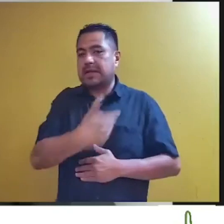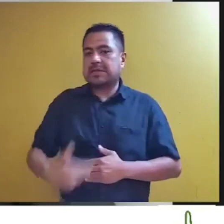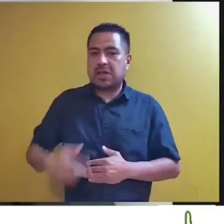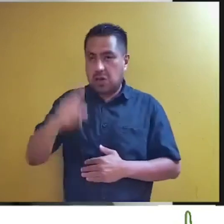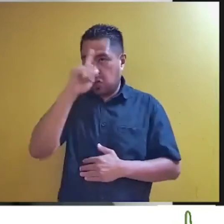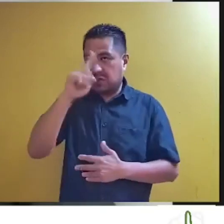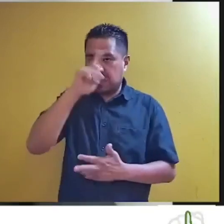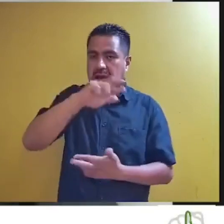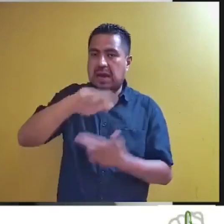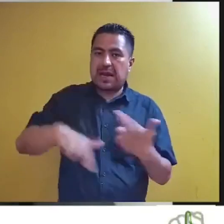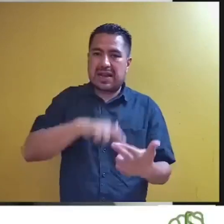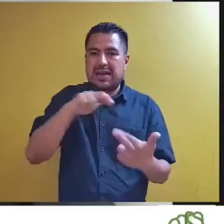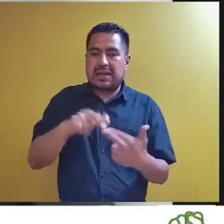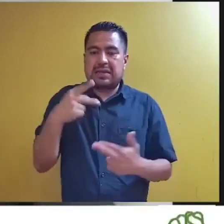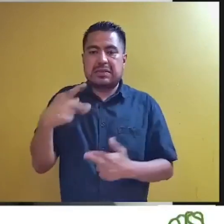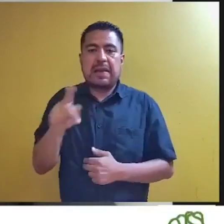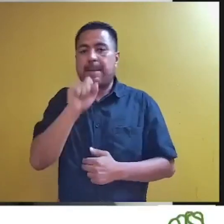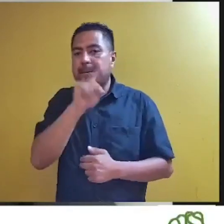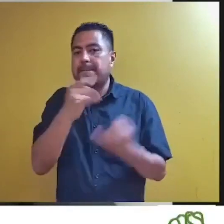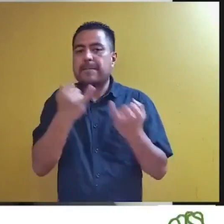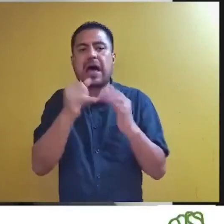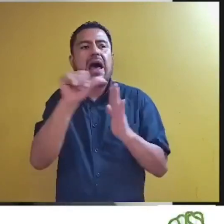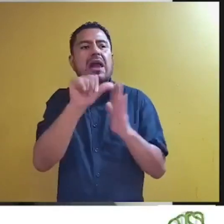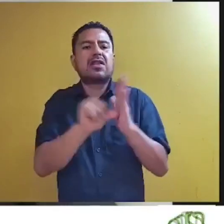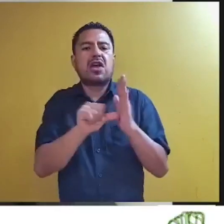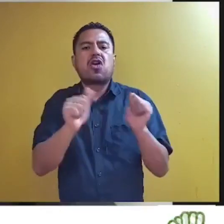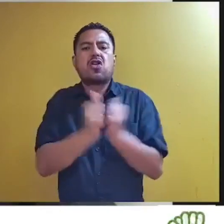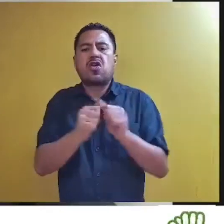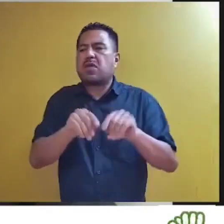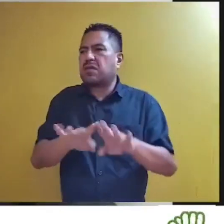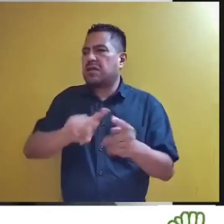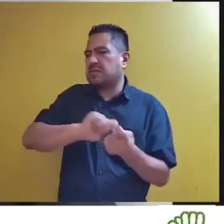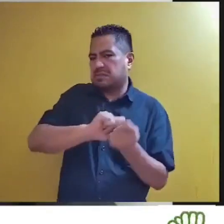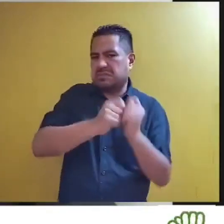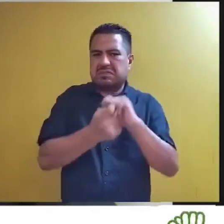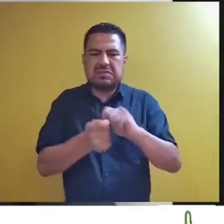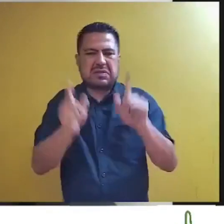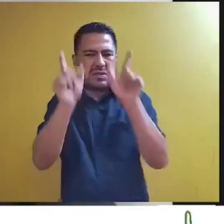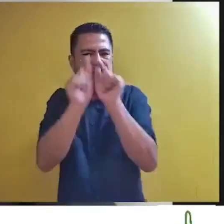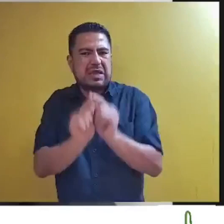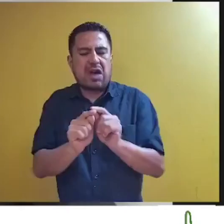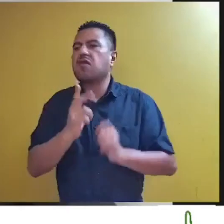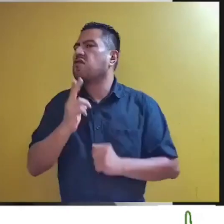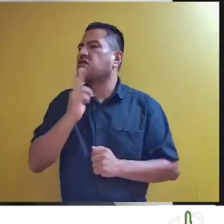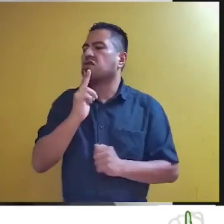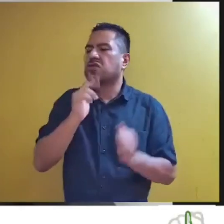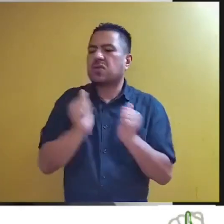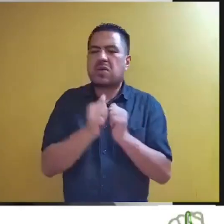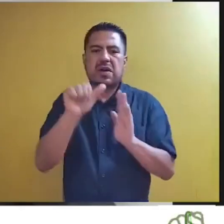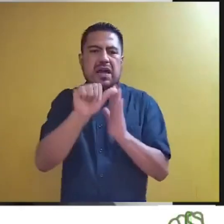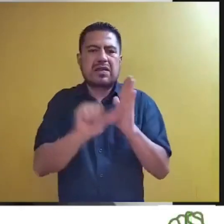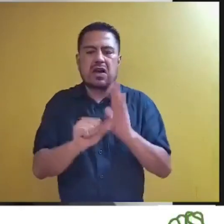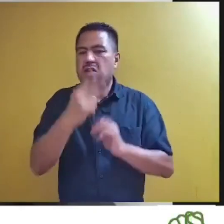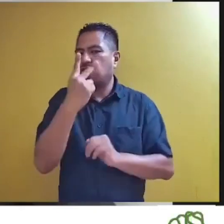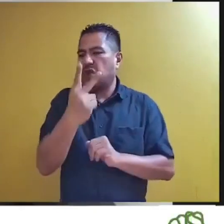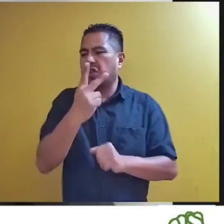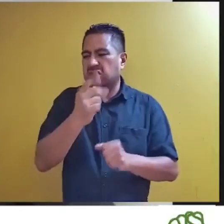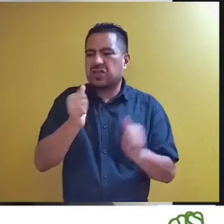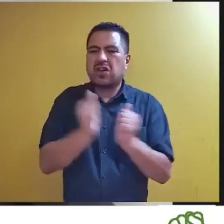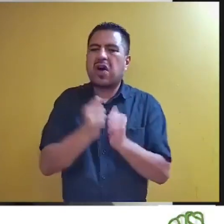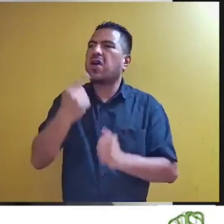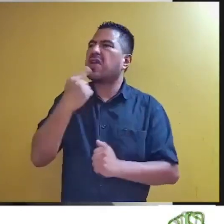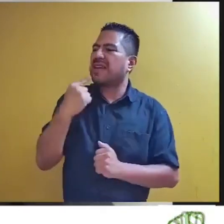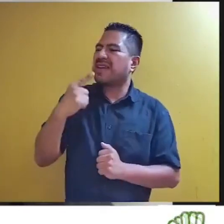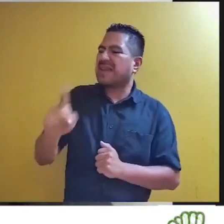Consejo Distrital, sino que tales artículos, a la luz de una interpretación sistemática y funcional, en términos del artículo 2 de la Ley de Medios de